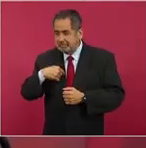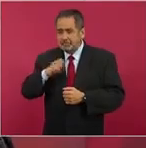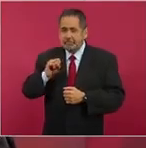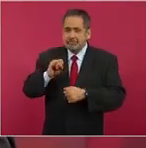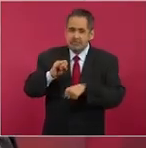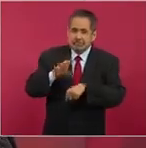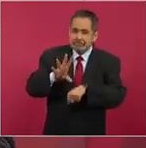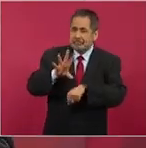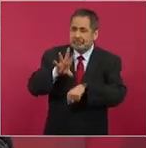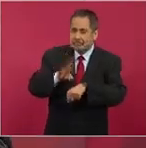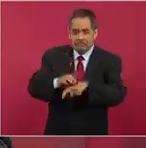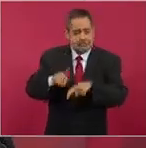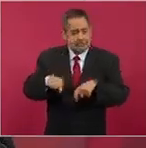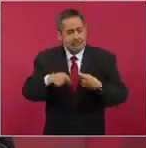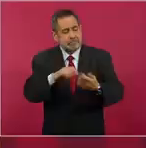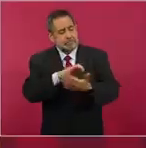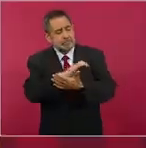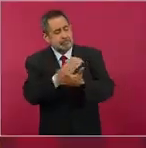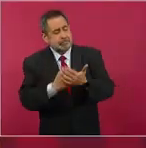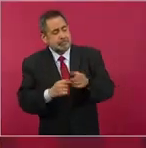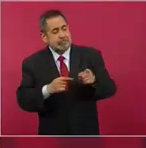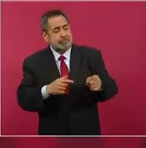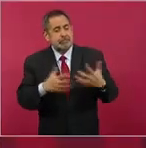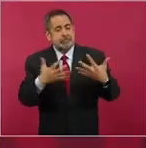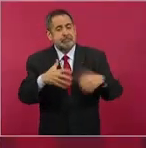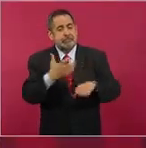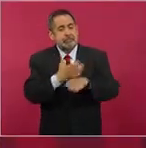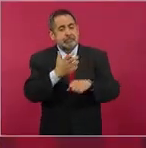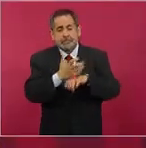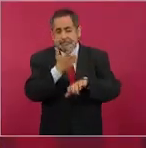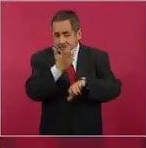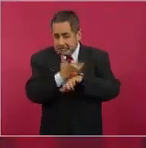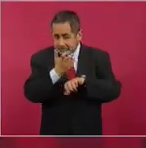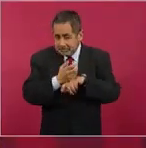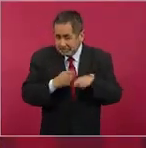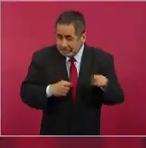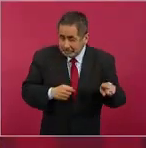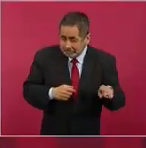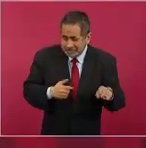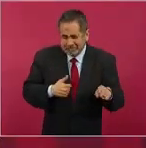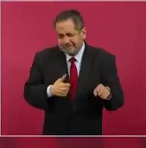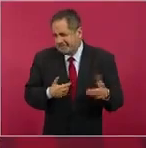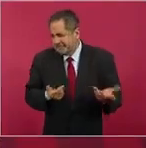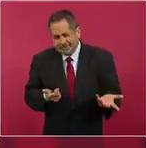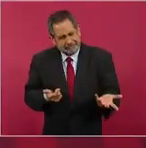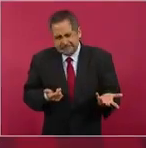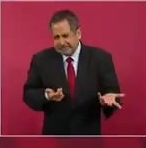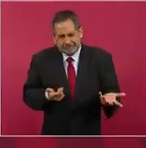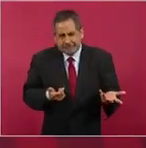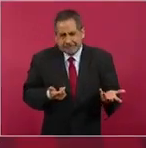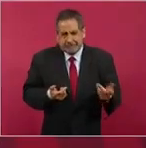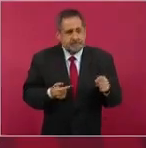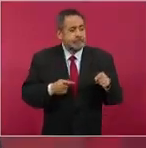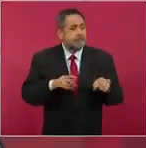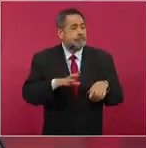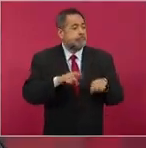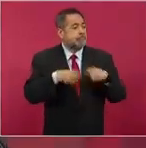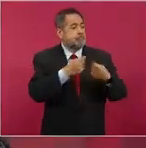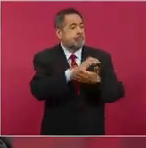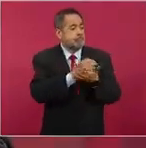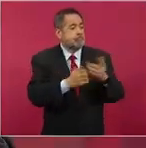que le den un contrato a una empresa estadounidense para que de esa manera le rente una